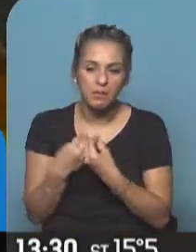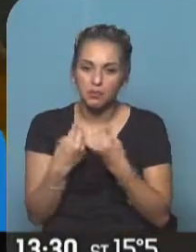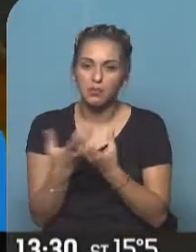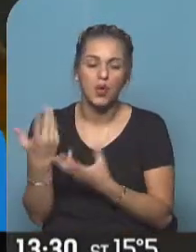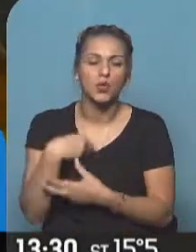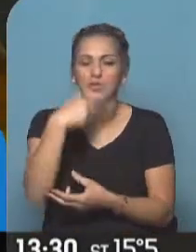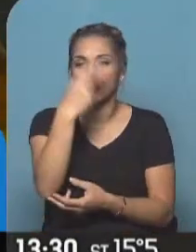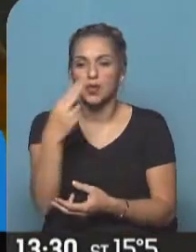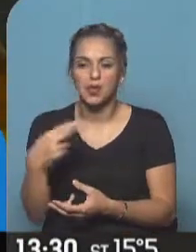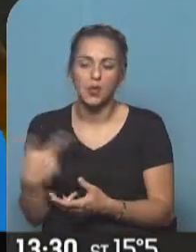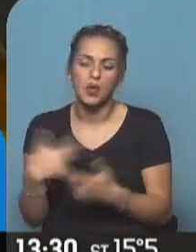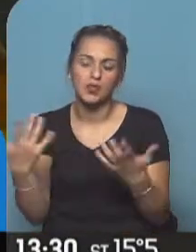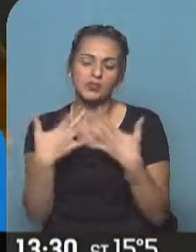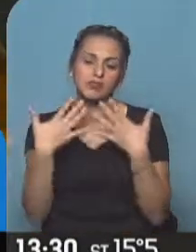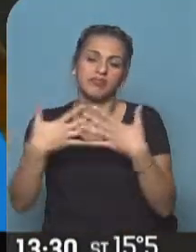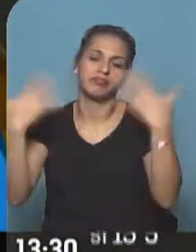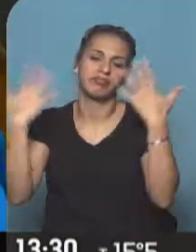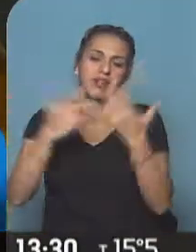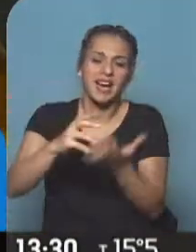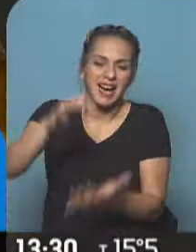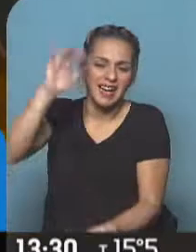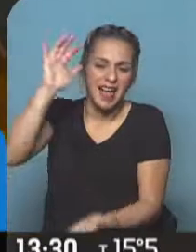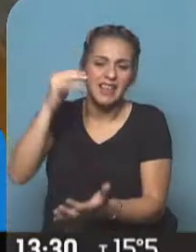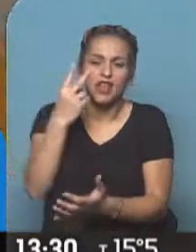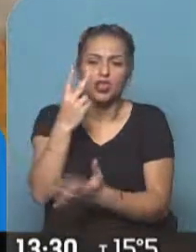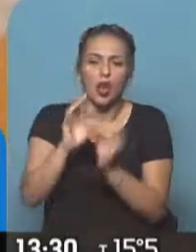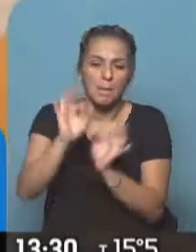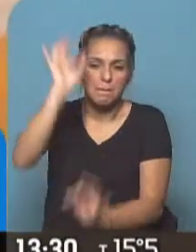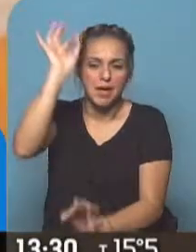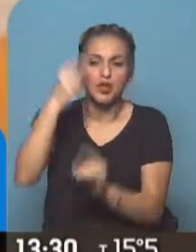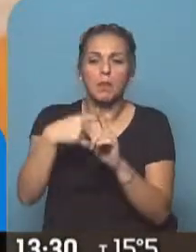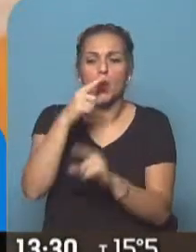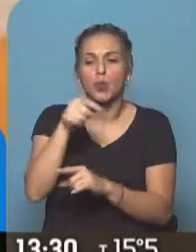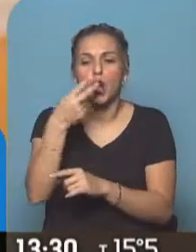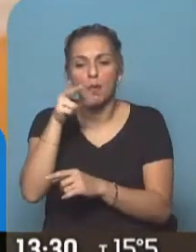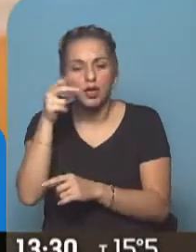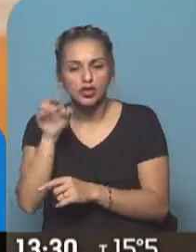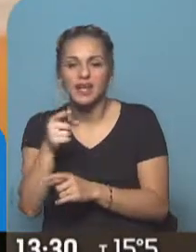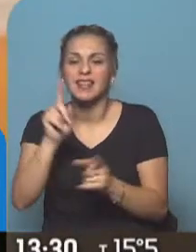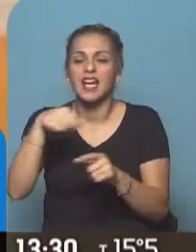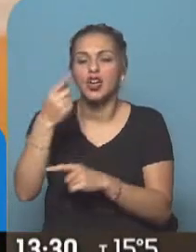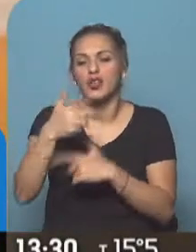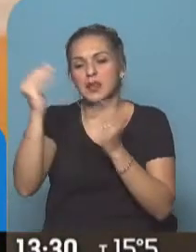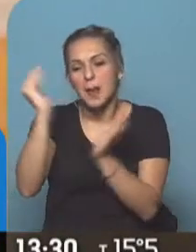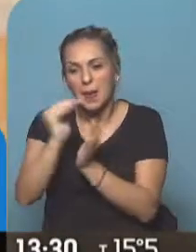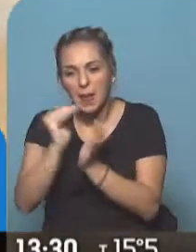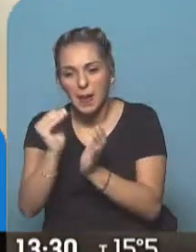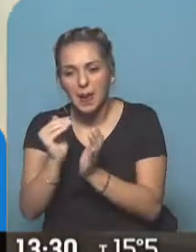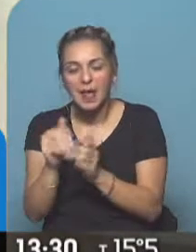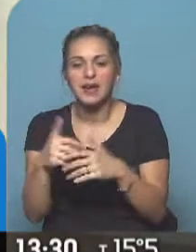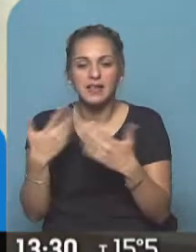desde extremos de obras grandes de 2 metros por 1,80 hasta obras muy pequeñitas generando toda una